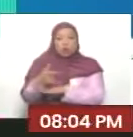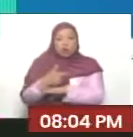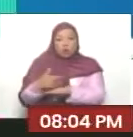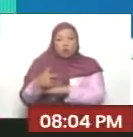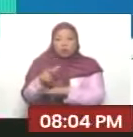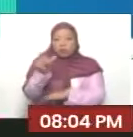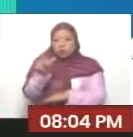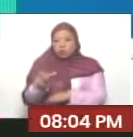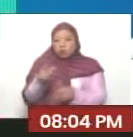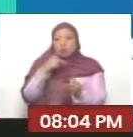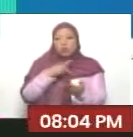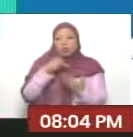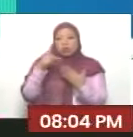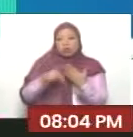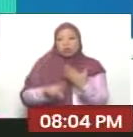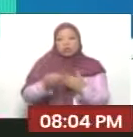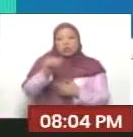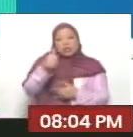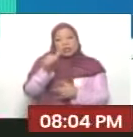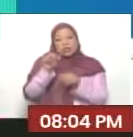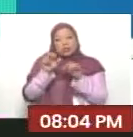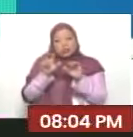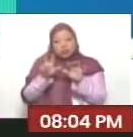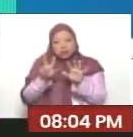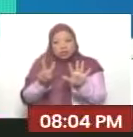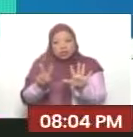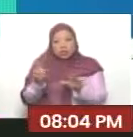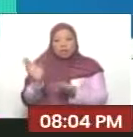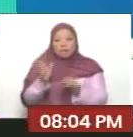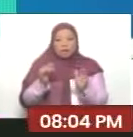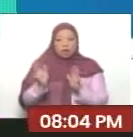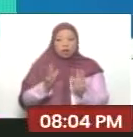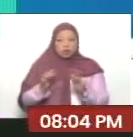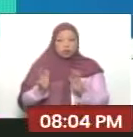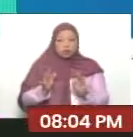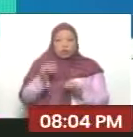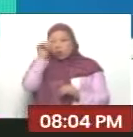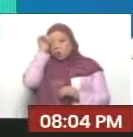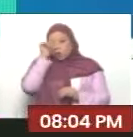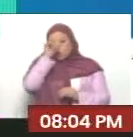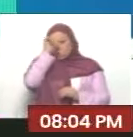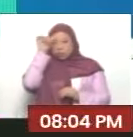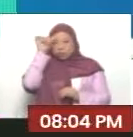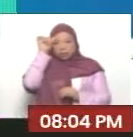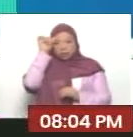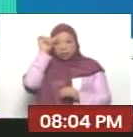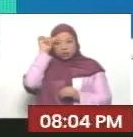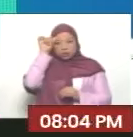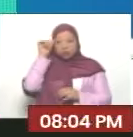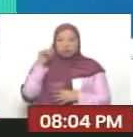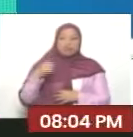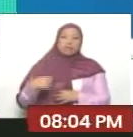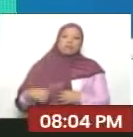tenía planificado para el 18 de marzo, 17 de marzo, un domingo 17 de marzo.